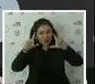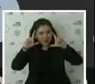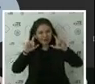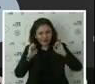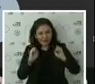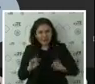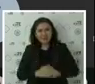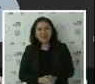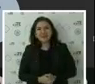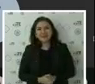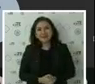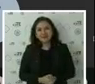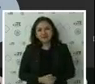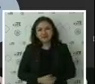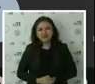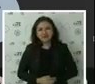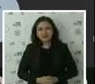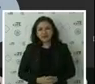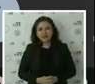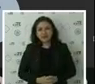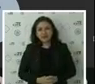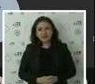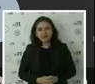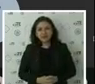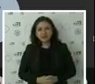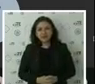fotografía oficial, por favor.